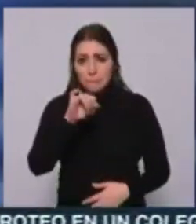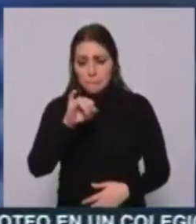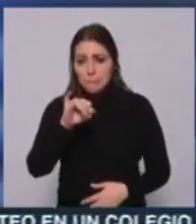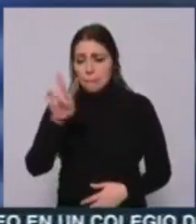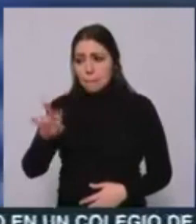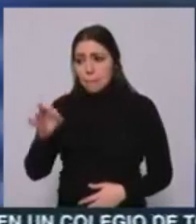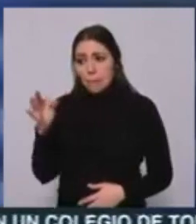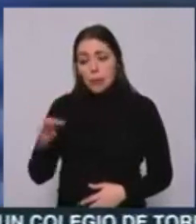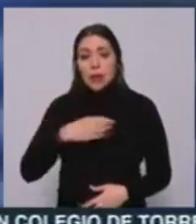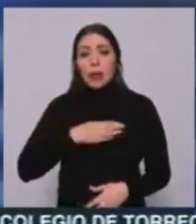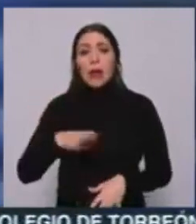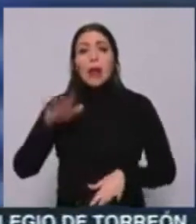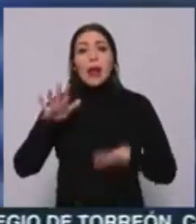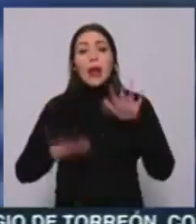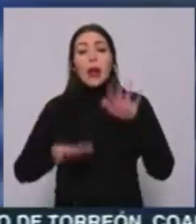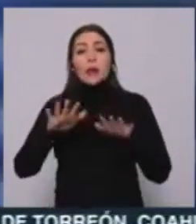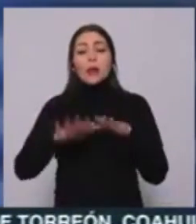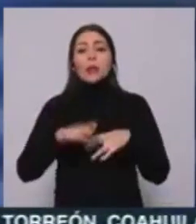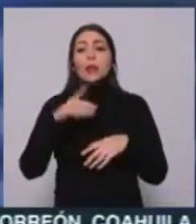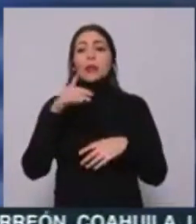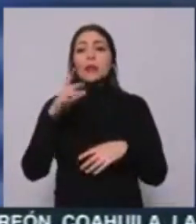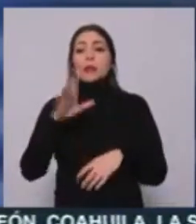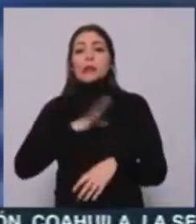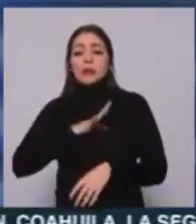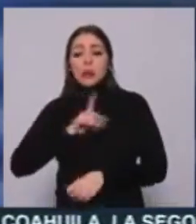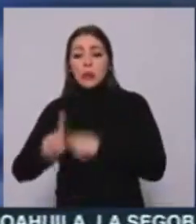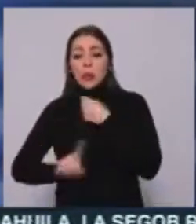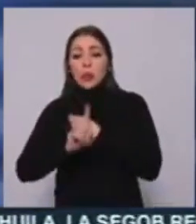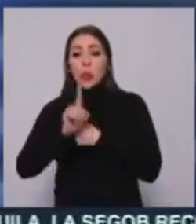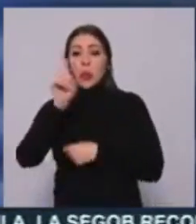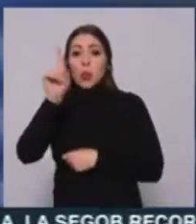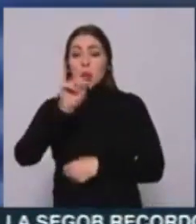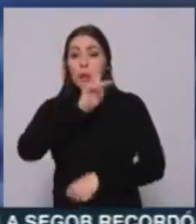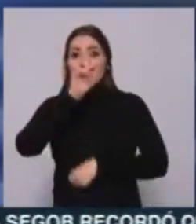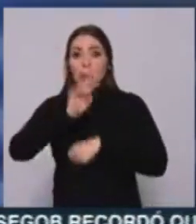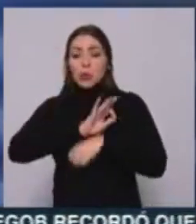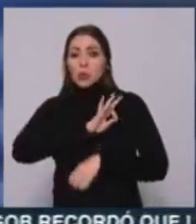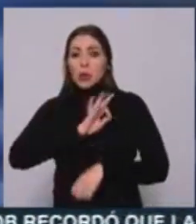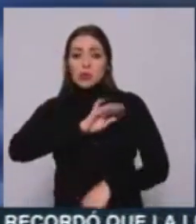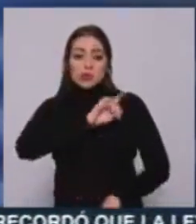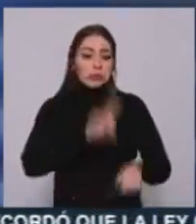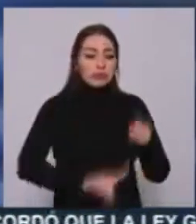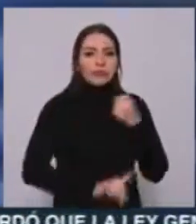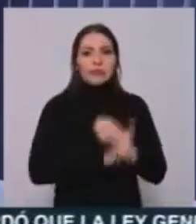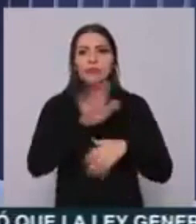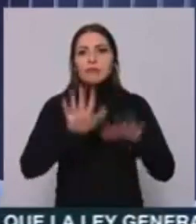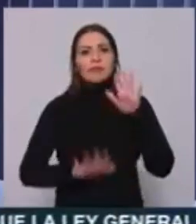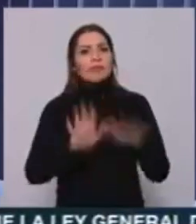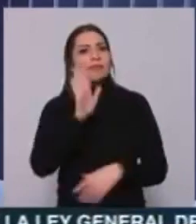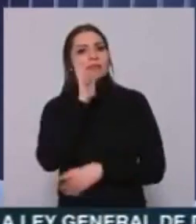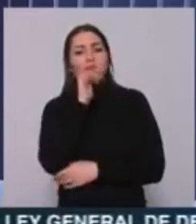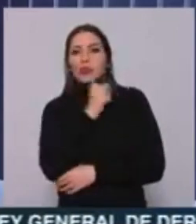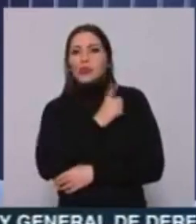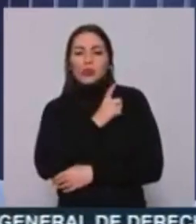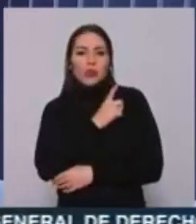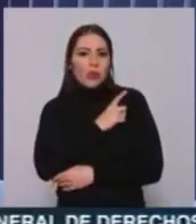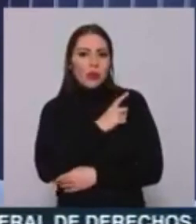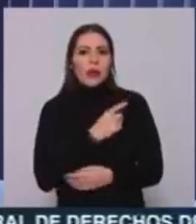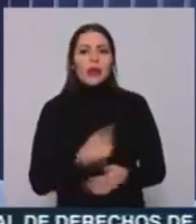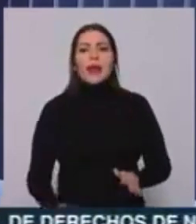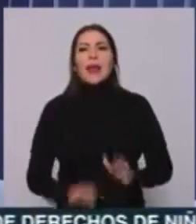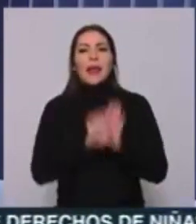¿no? Independientemente del esfuerzo que hagan. Por ejemplo, el tema de la migración es un tema que compromete, que